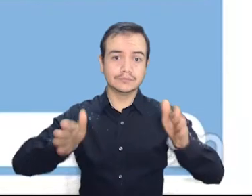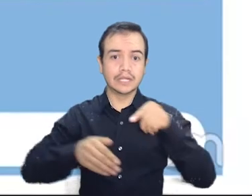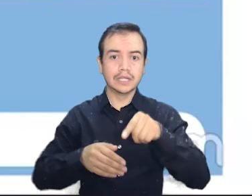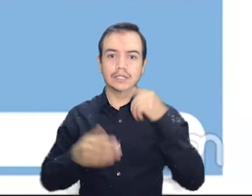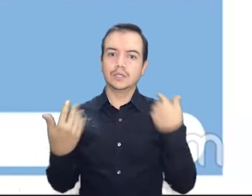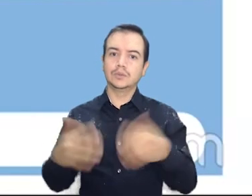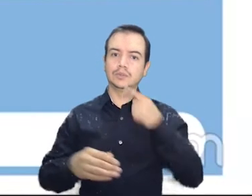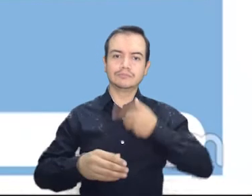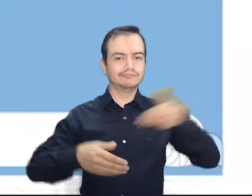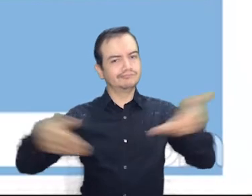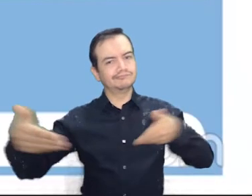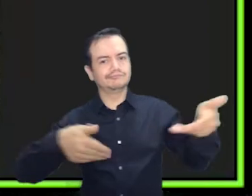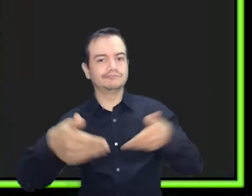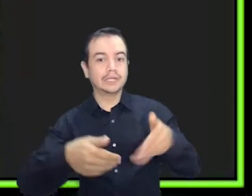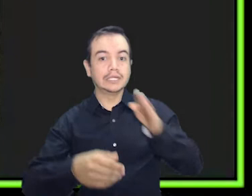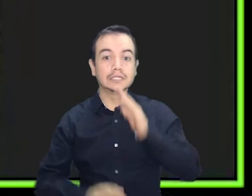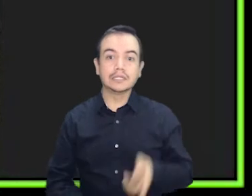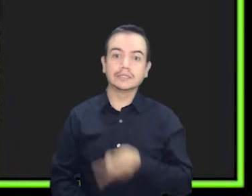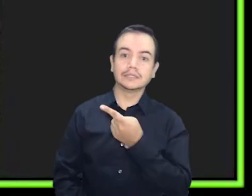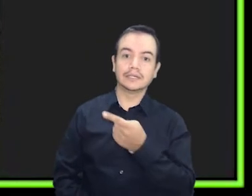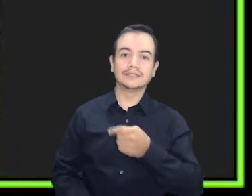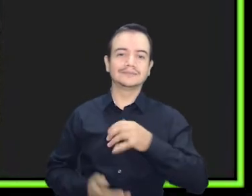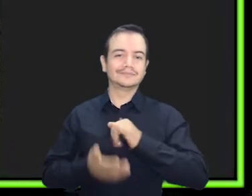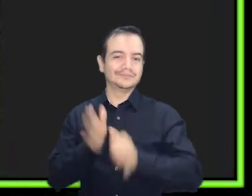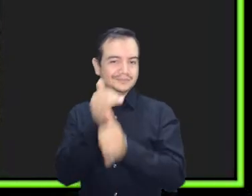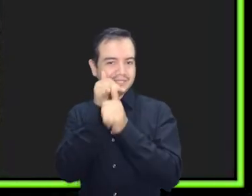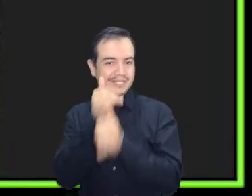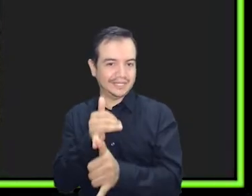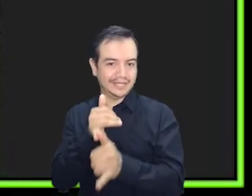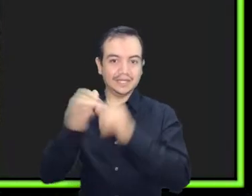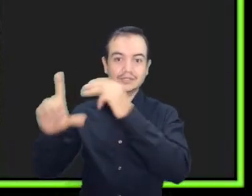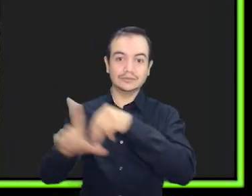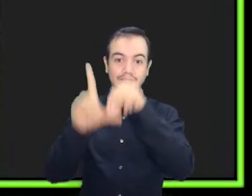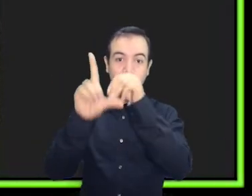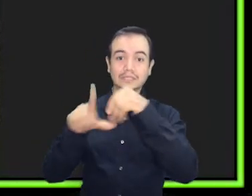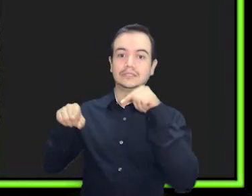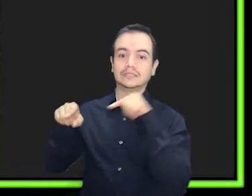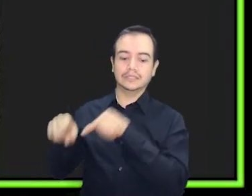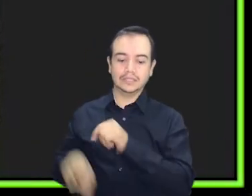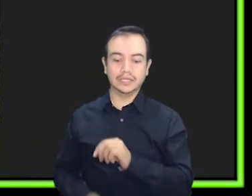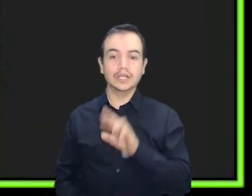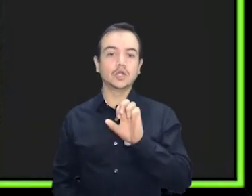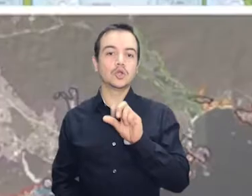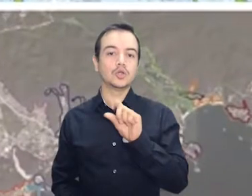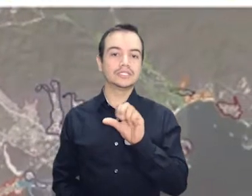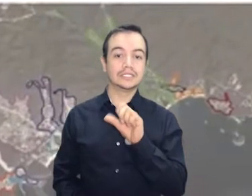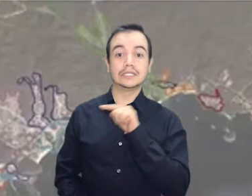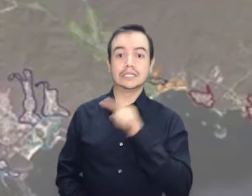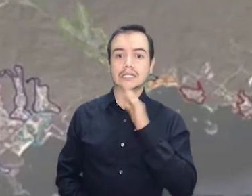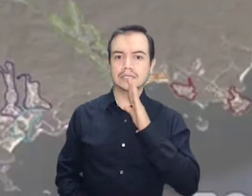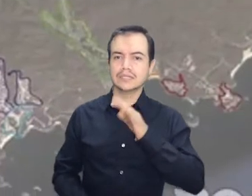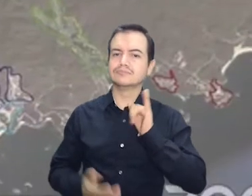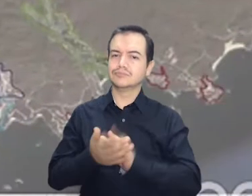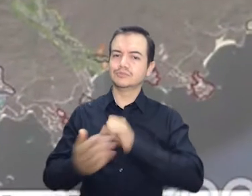aportes y conclusiones a través del ingeniero magíster César Andrés Barros de la Rosa, graduado de la institución con experiencia en planificación